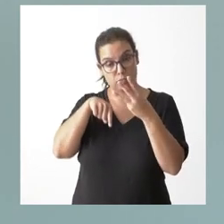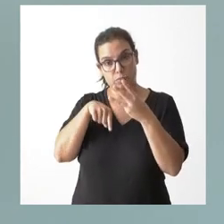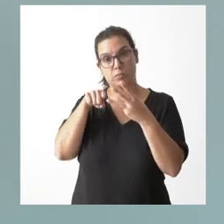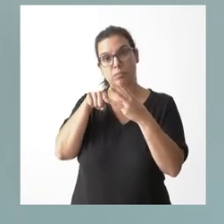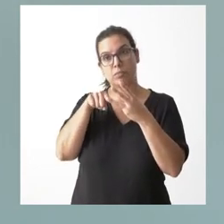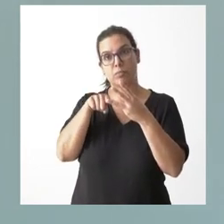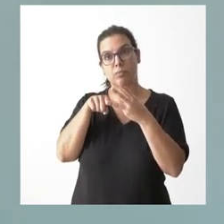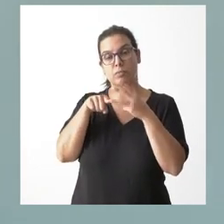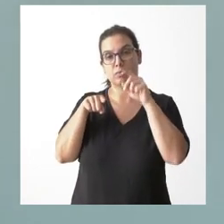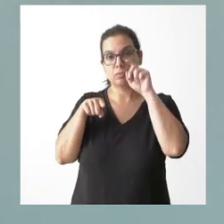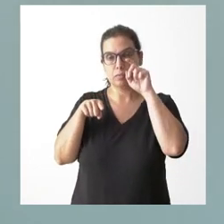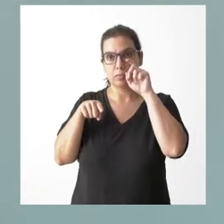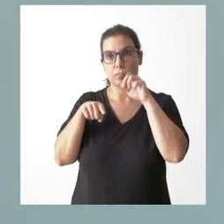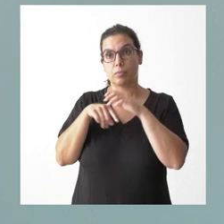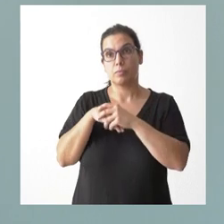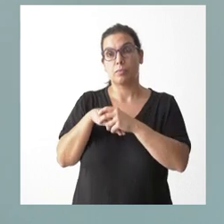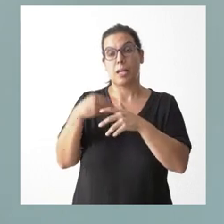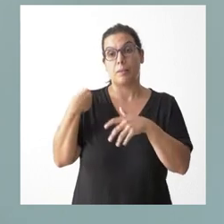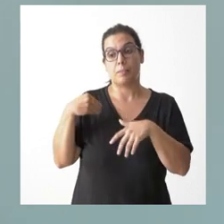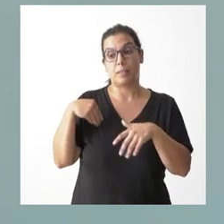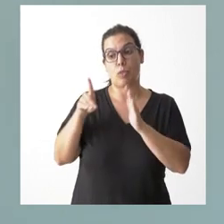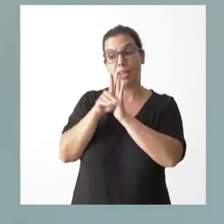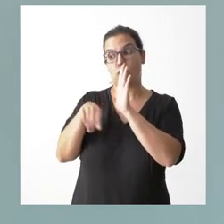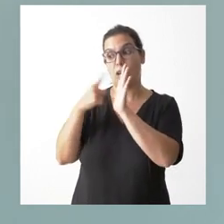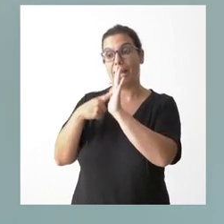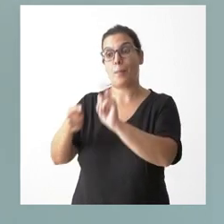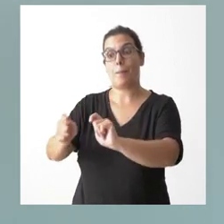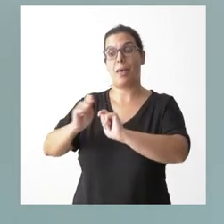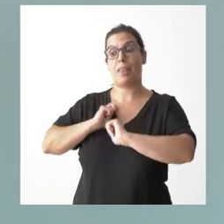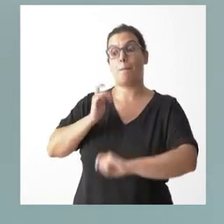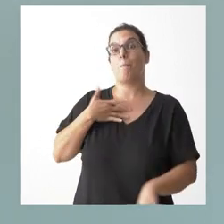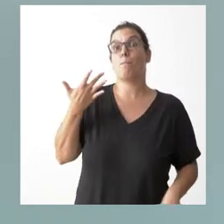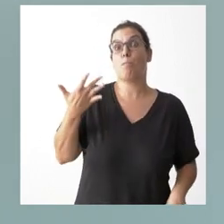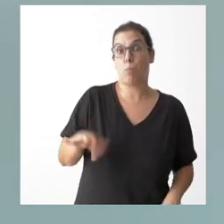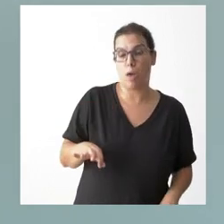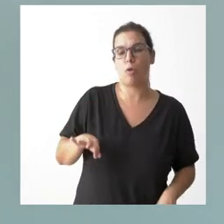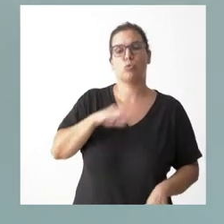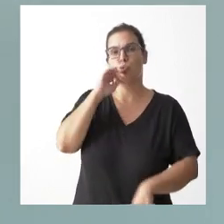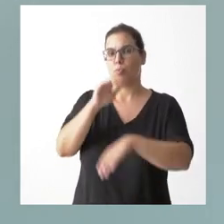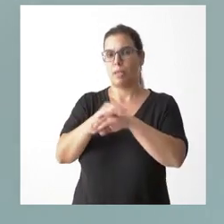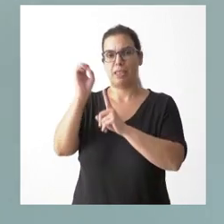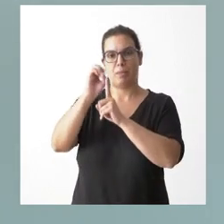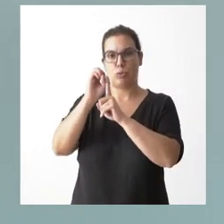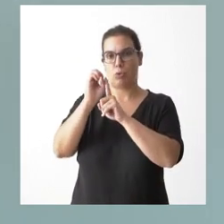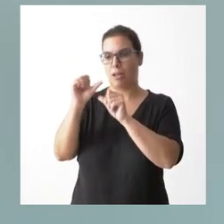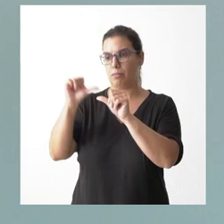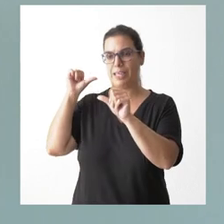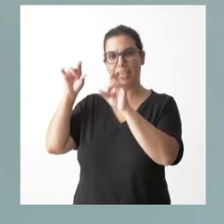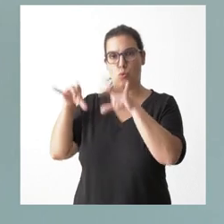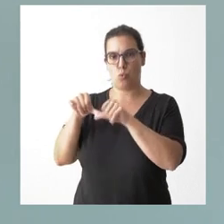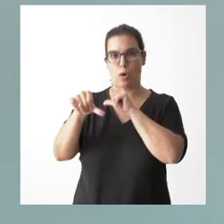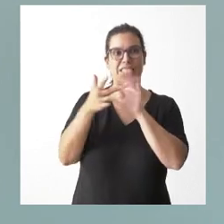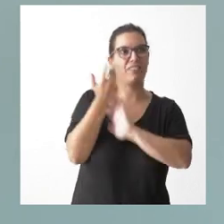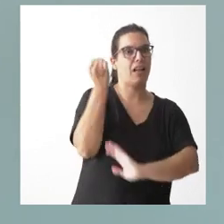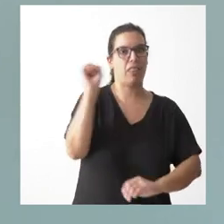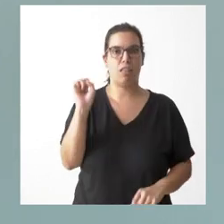en el ámbito de la posibilidad que nos abre el decreto ley, pues seguiremos aplicando las temperaturas actuales. No estamos incumpliendo ese decreto